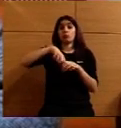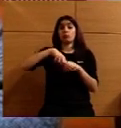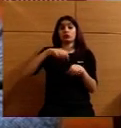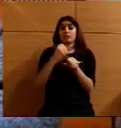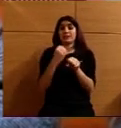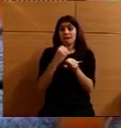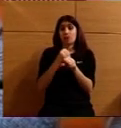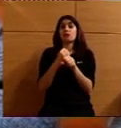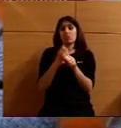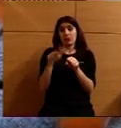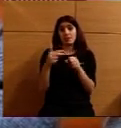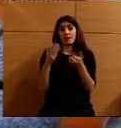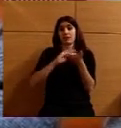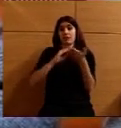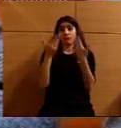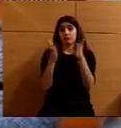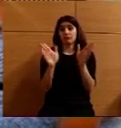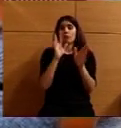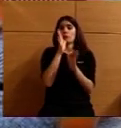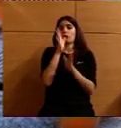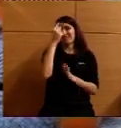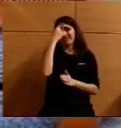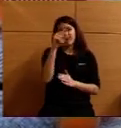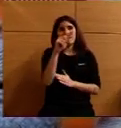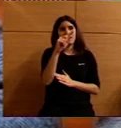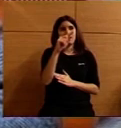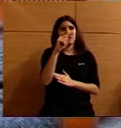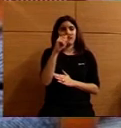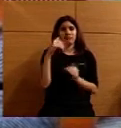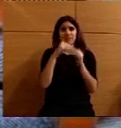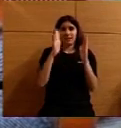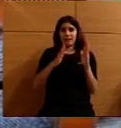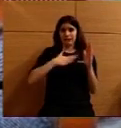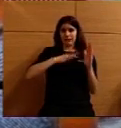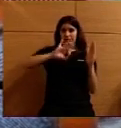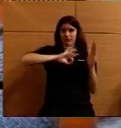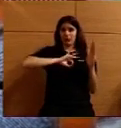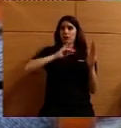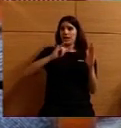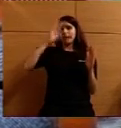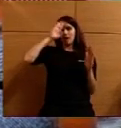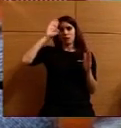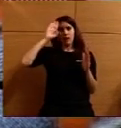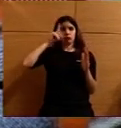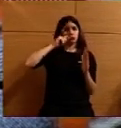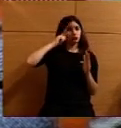otras administraciones, principalmente porque, aunque sabemos que en la Casa, en Diputación, tenemos letrados y letradas,